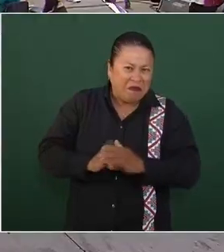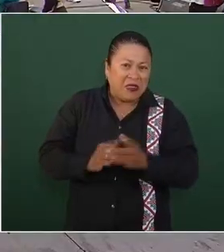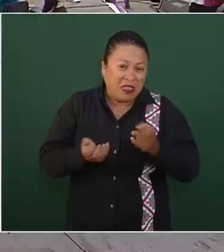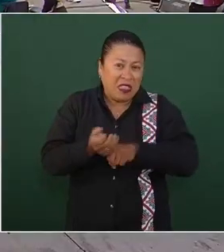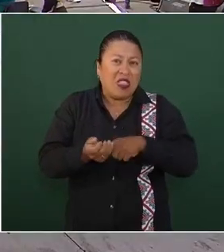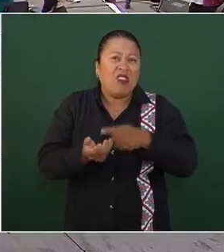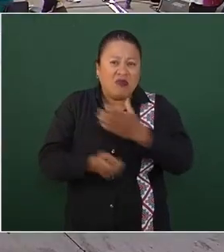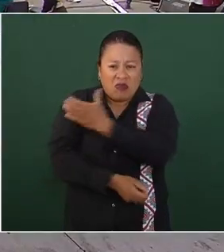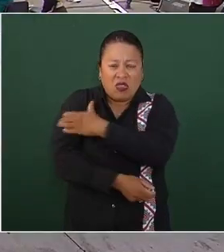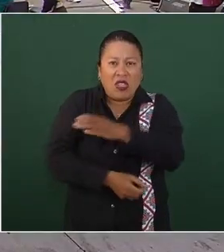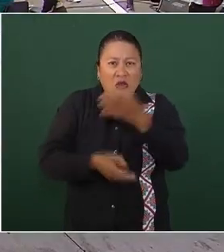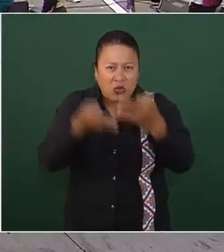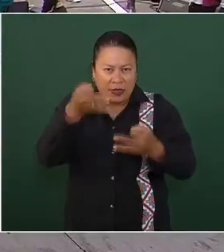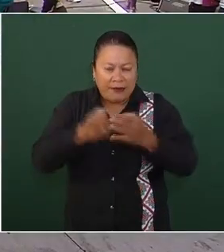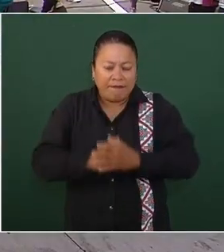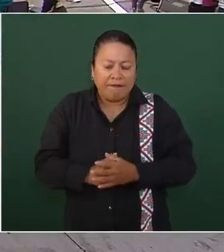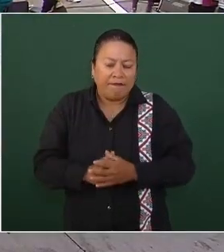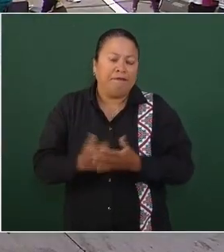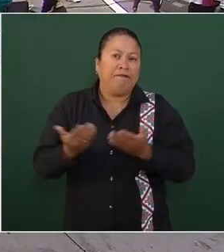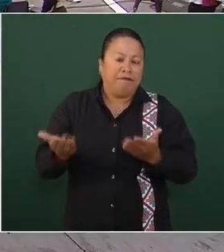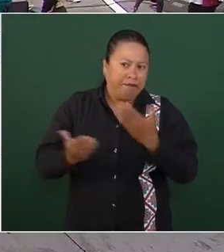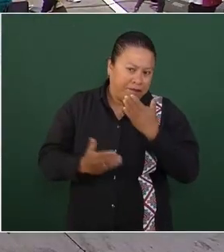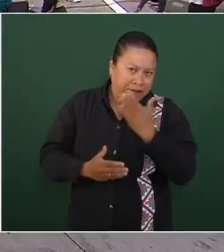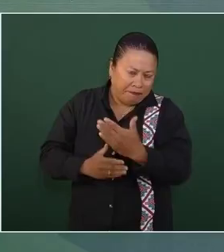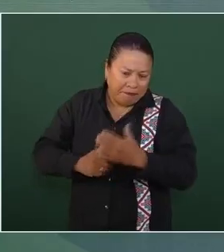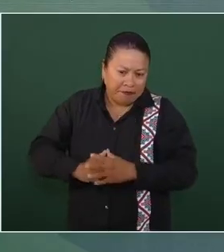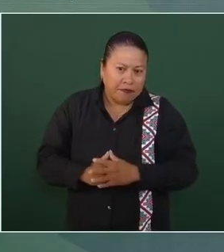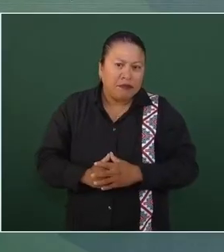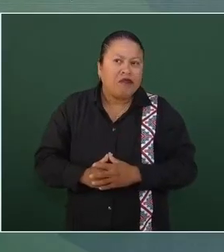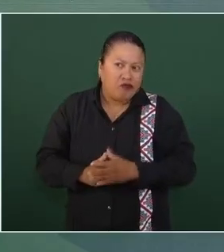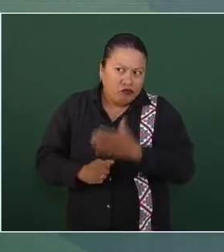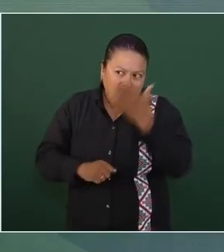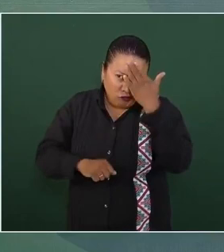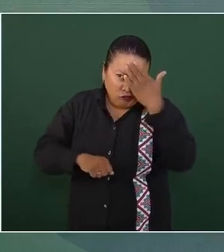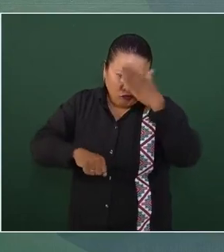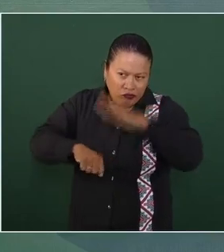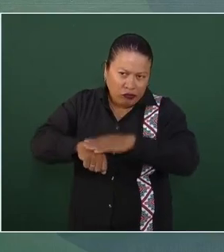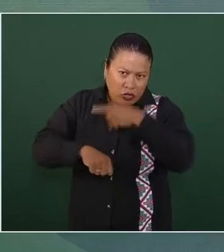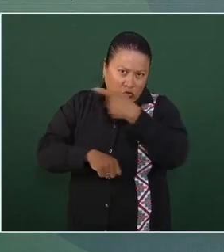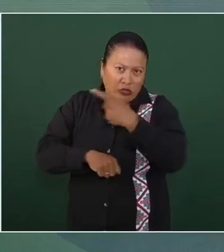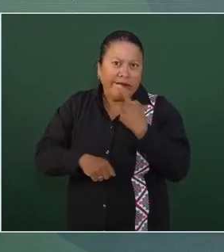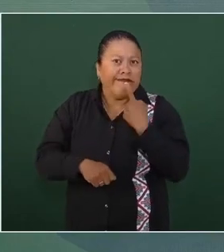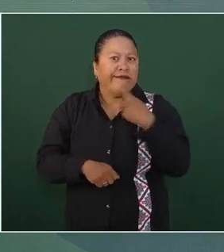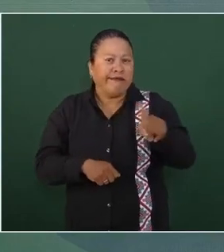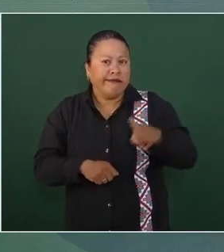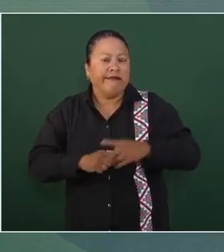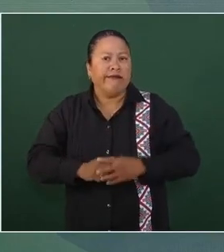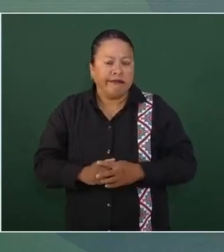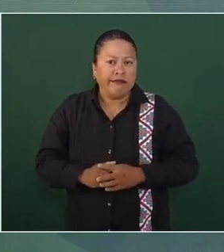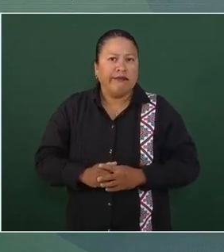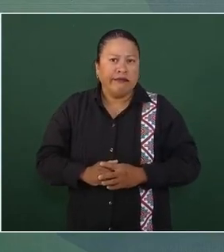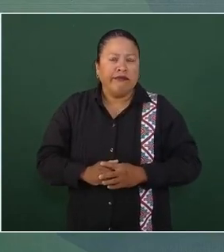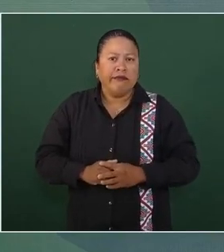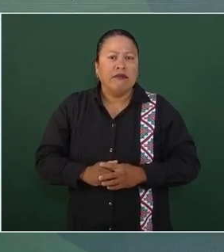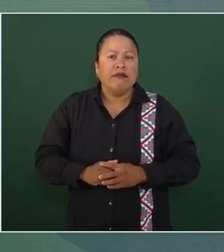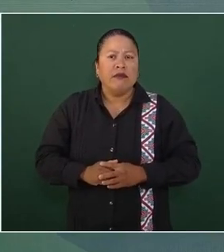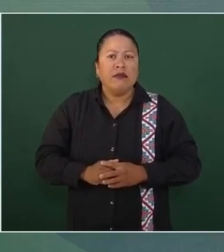bien vamos a a tomar en cuenta tu denuncia este